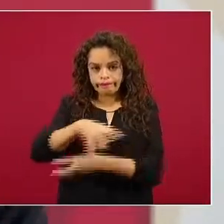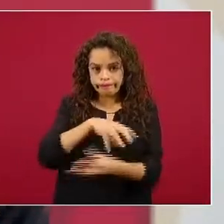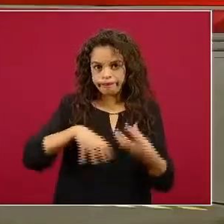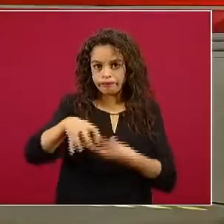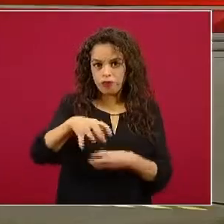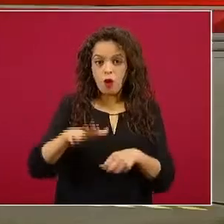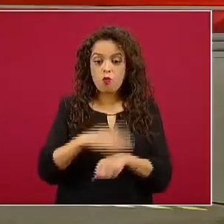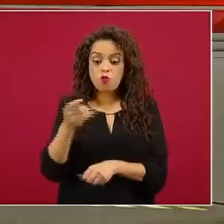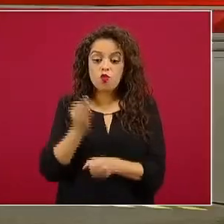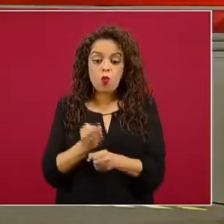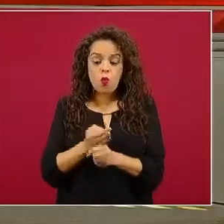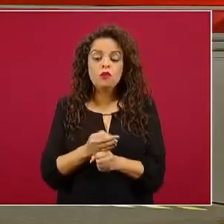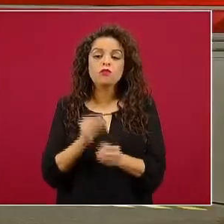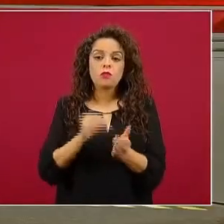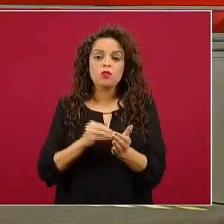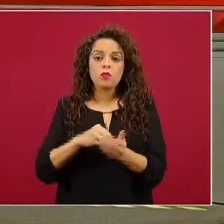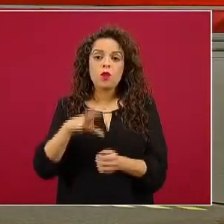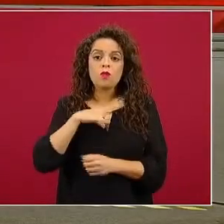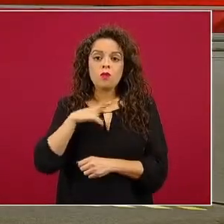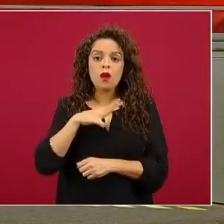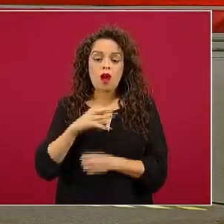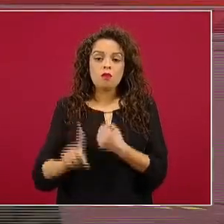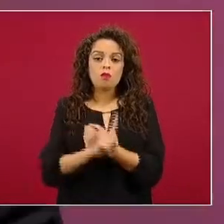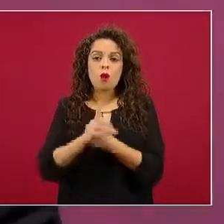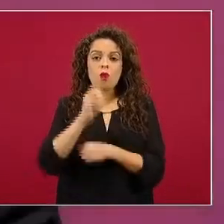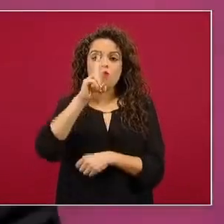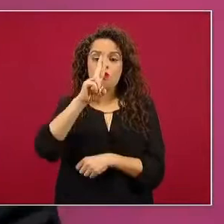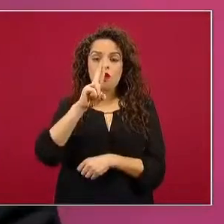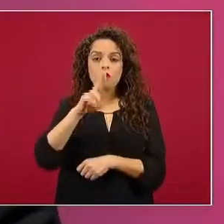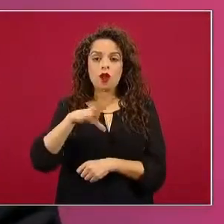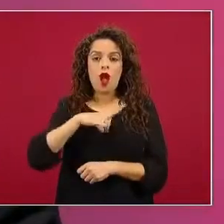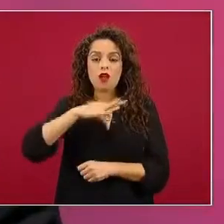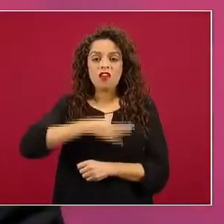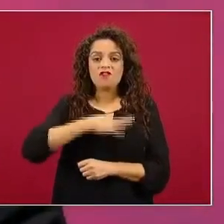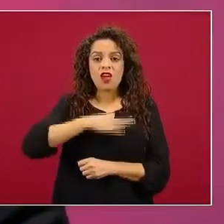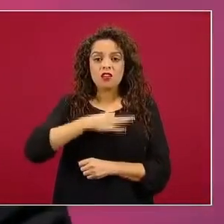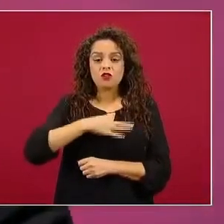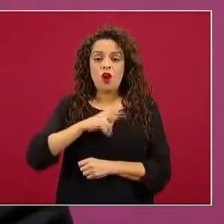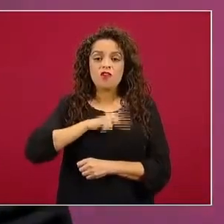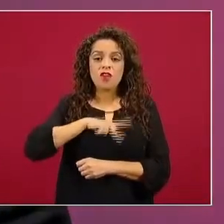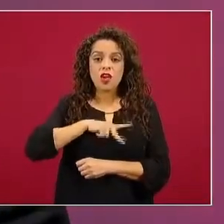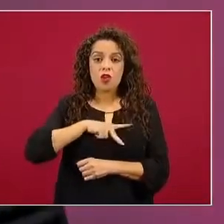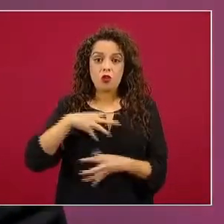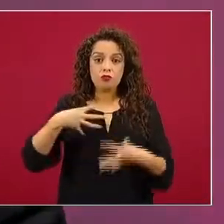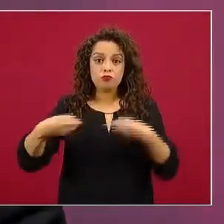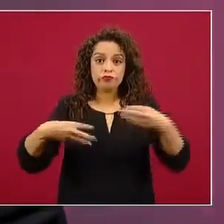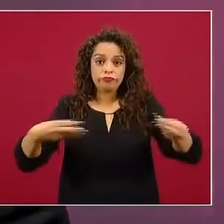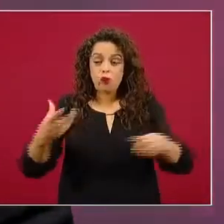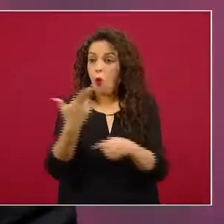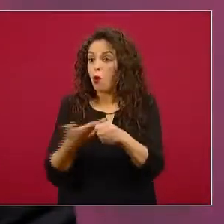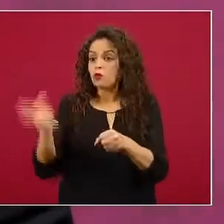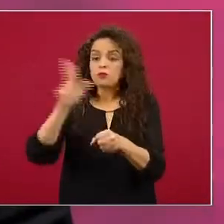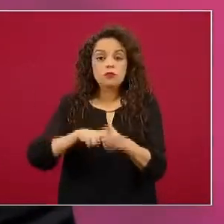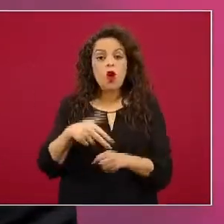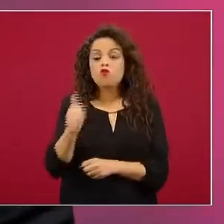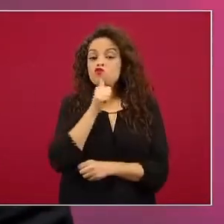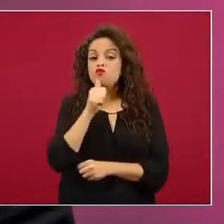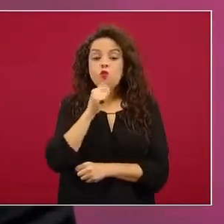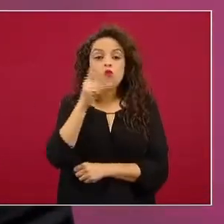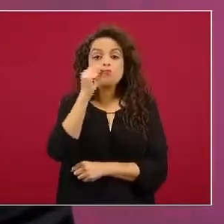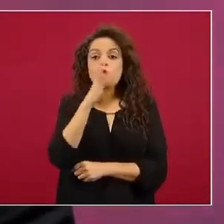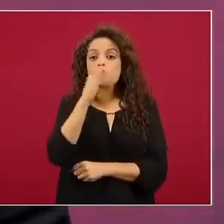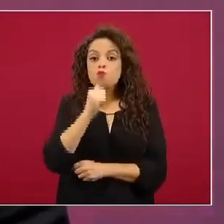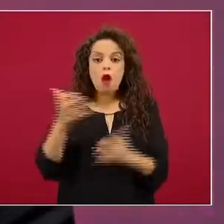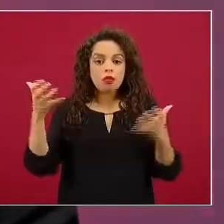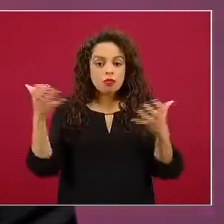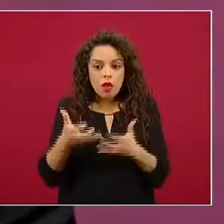esta problemática de la infección por el virus, los hospitales aún todavía no pueden hacer su